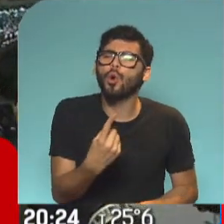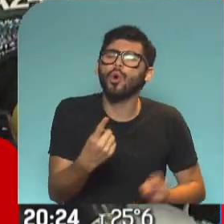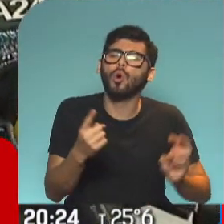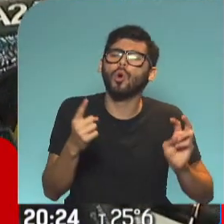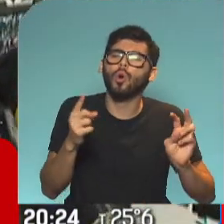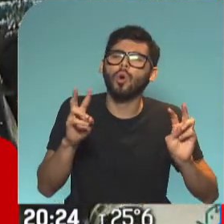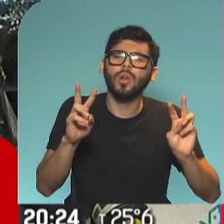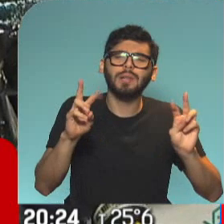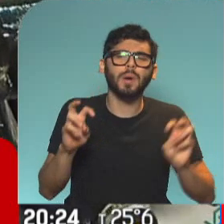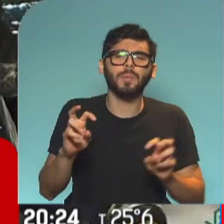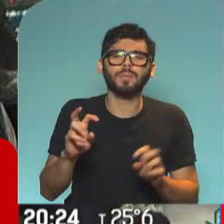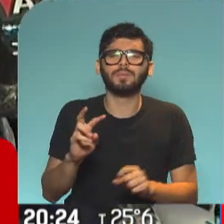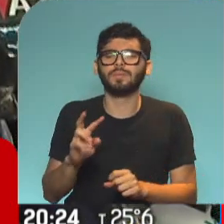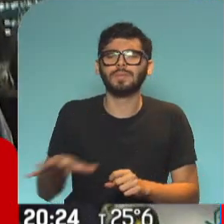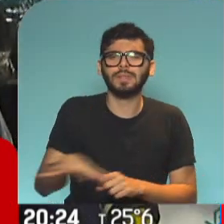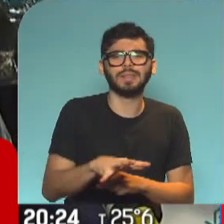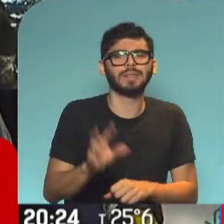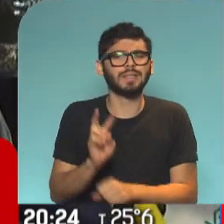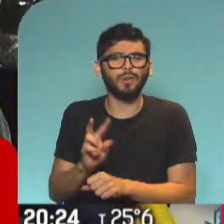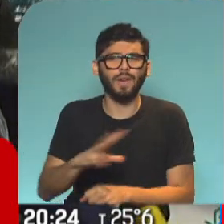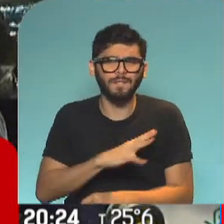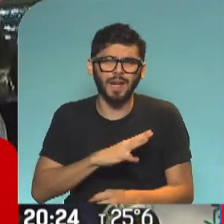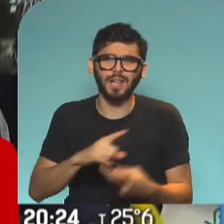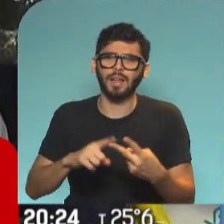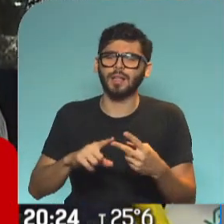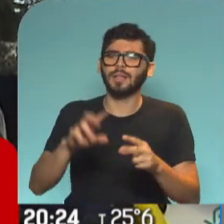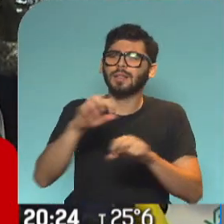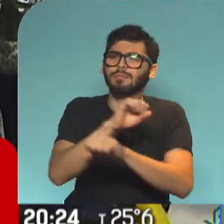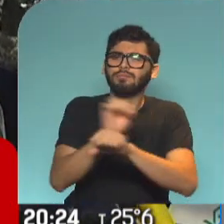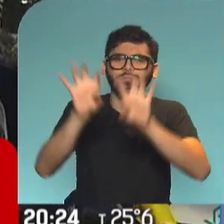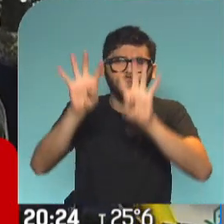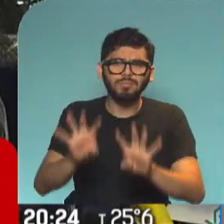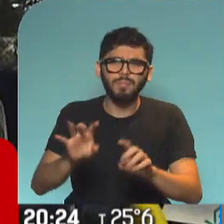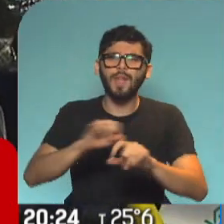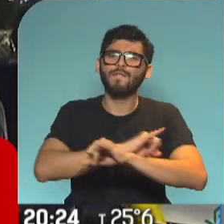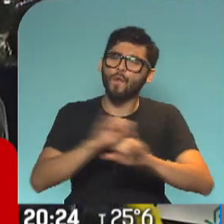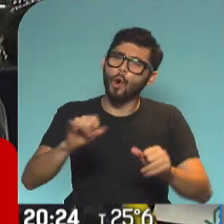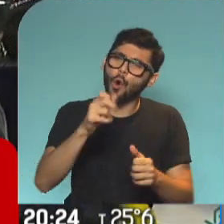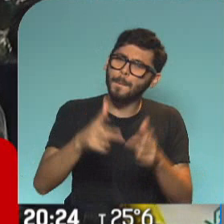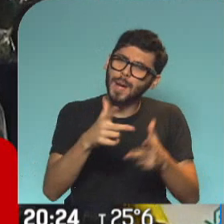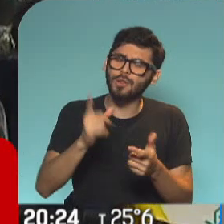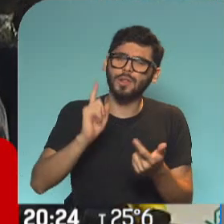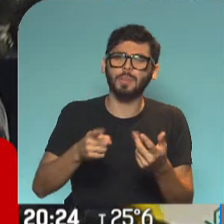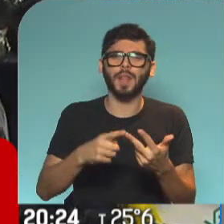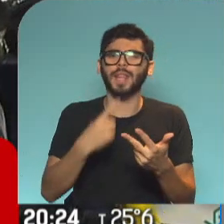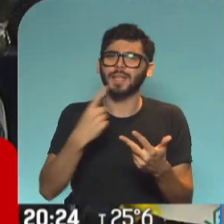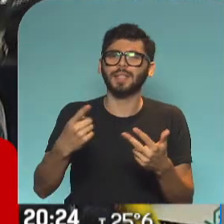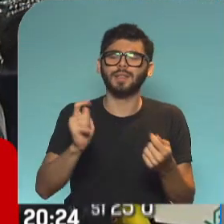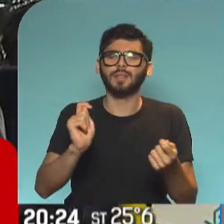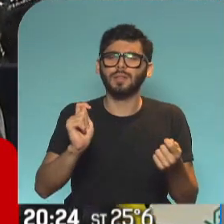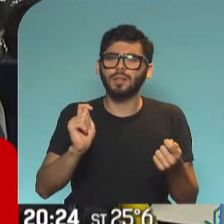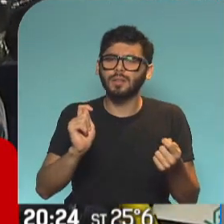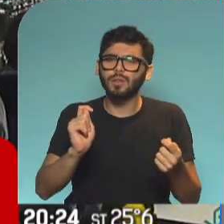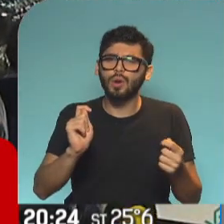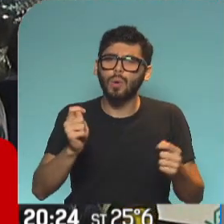respecto de inseguridad, del sistema penitenciario, arrojó datos, habló de una transformación del delito